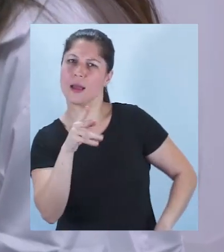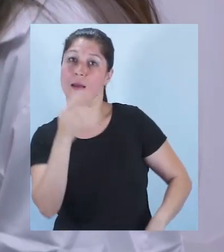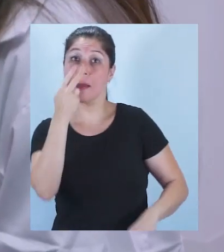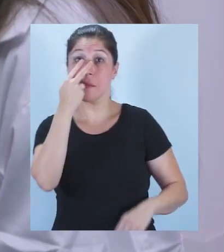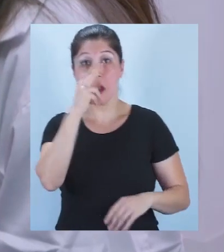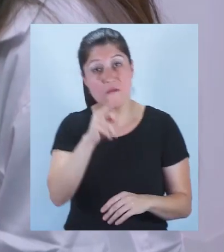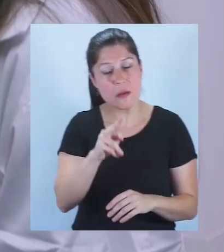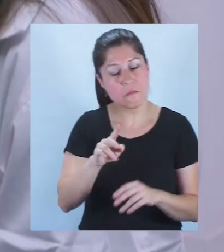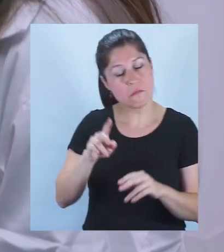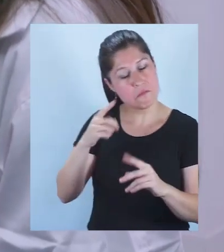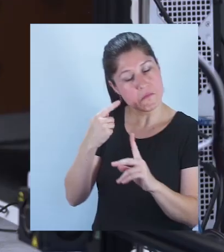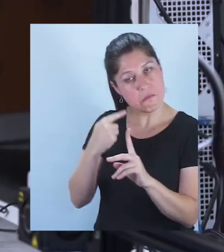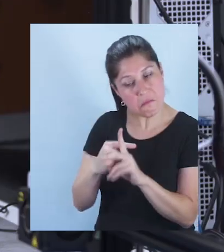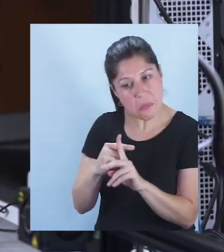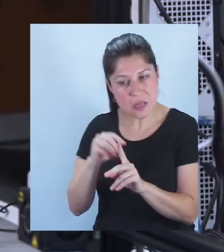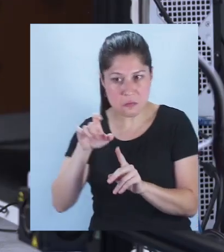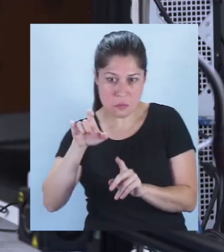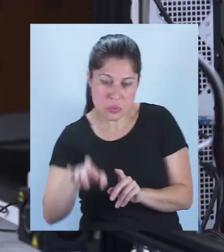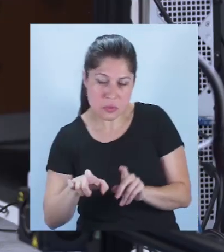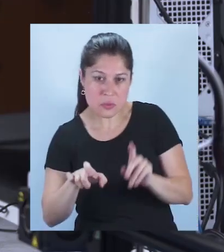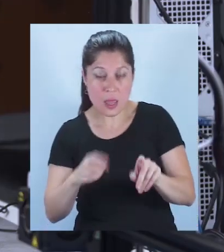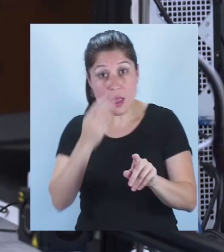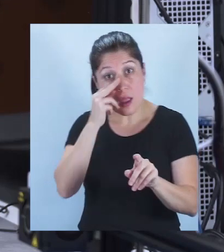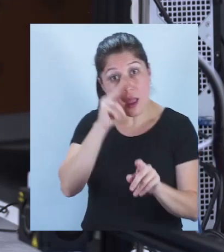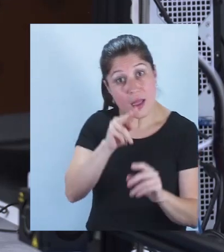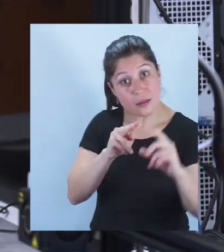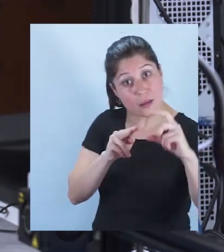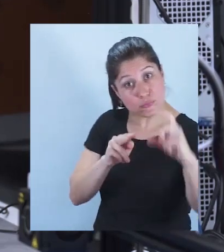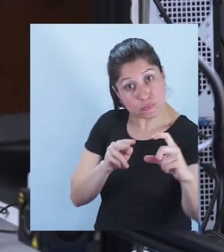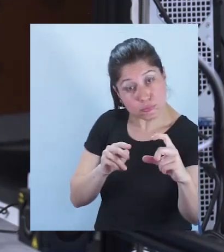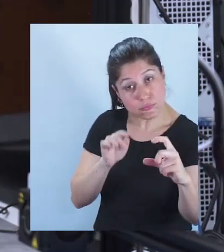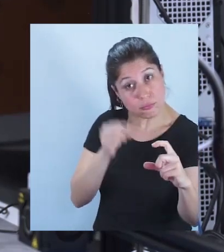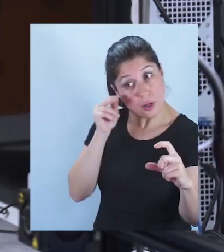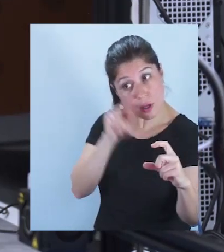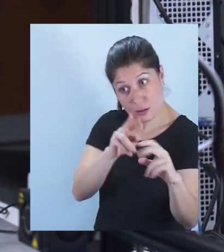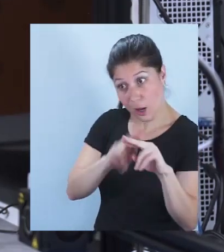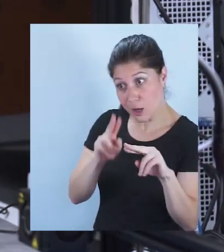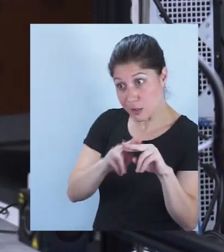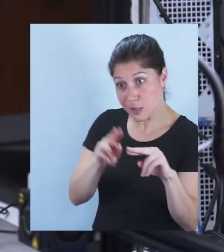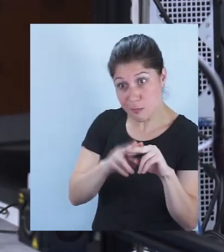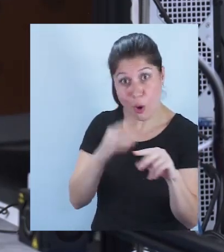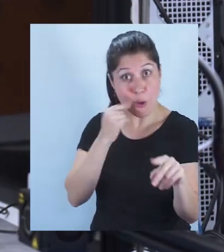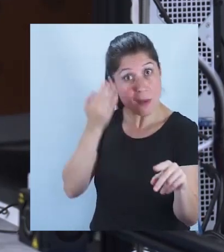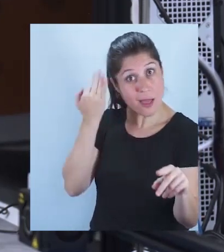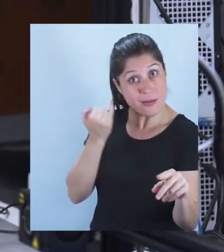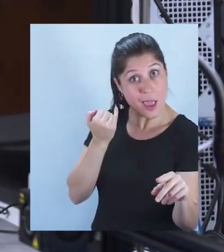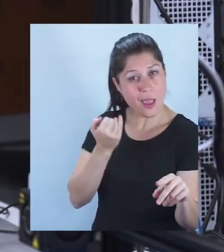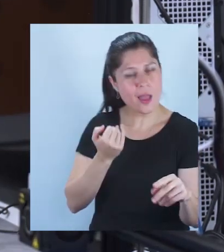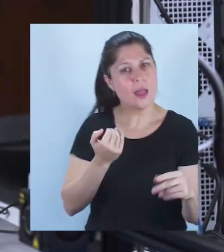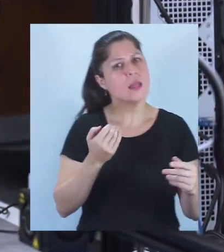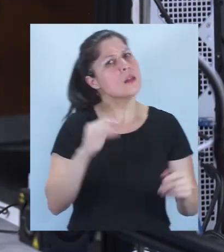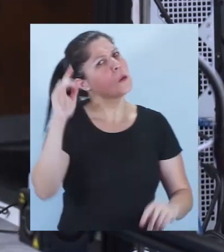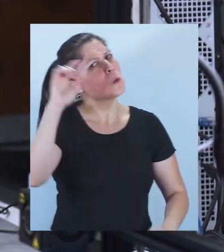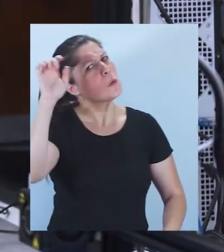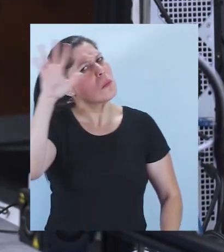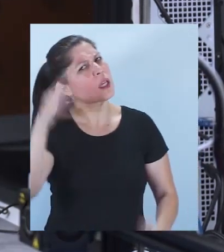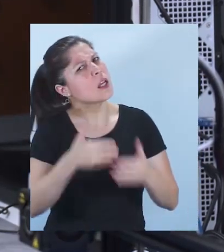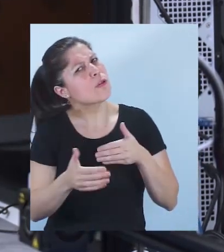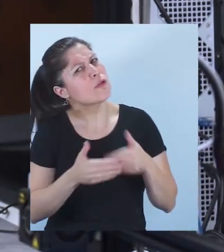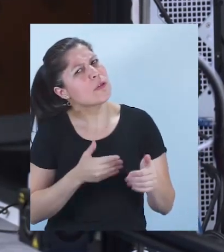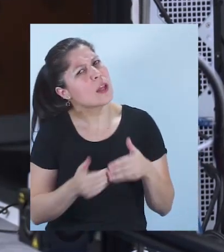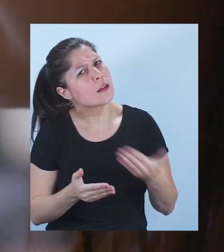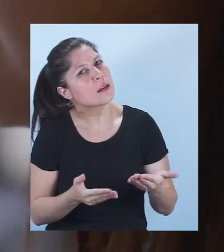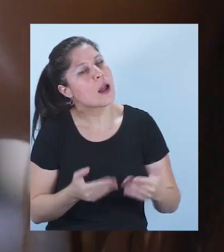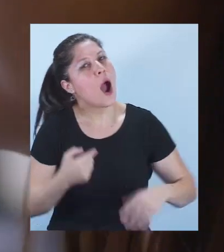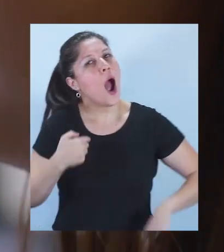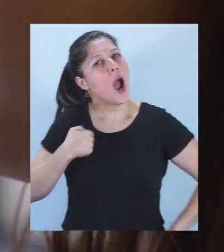está el círculo con un más. ¿Te das cuenta que esa es una pieza que diseñamos con Leo? Sí. ¿Te imaginas dónde va